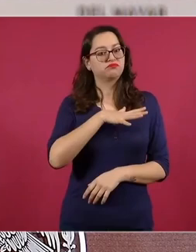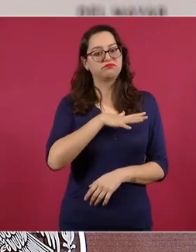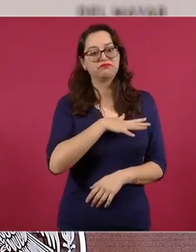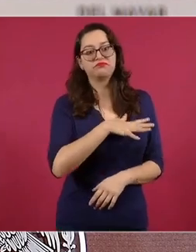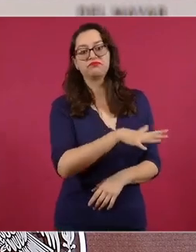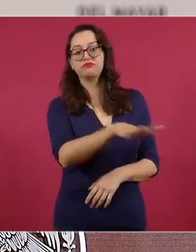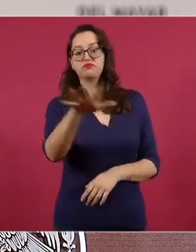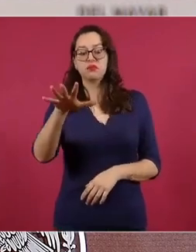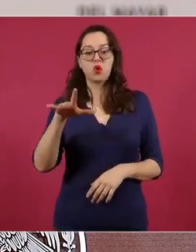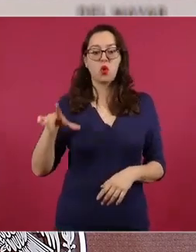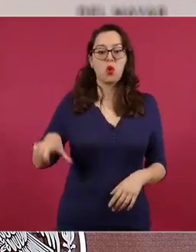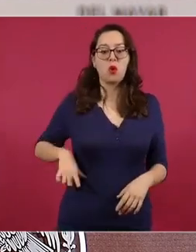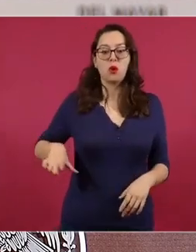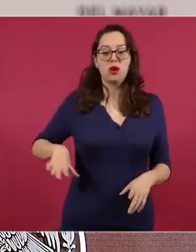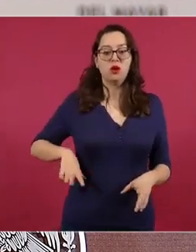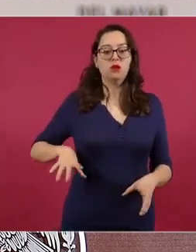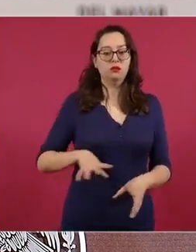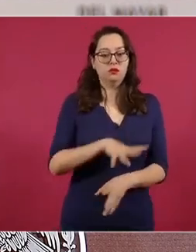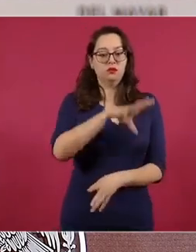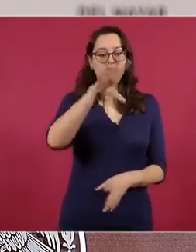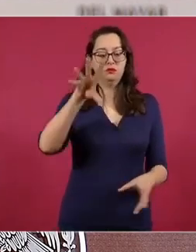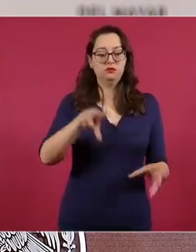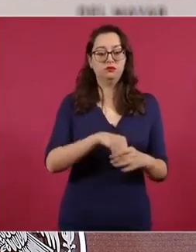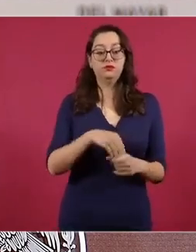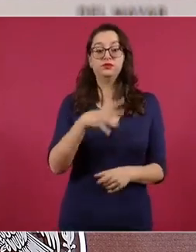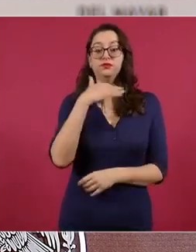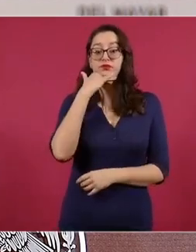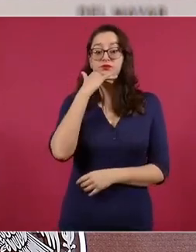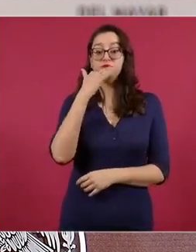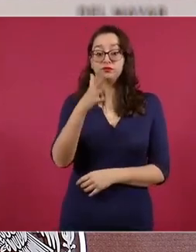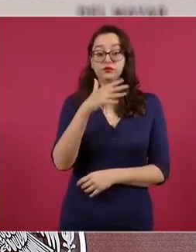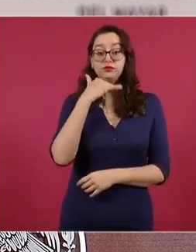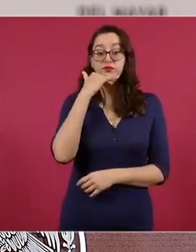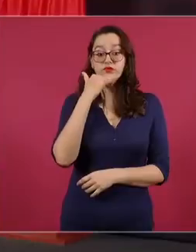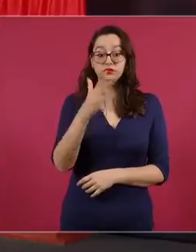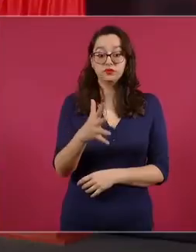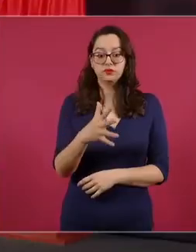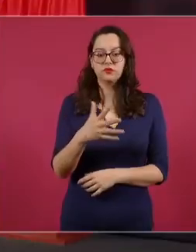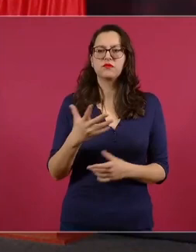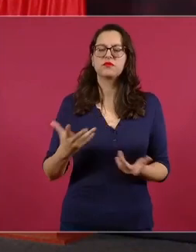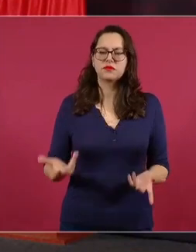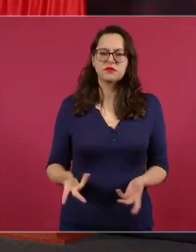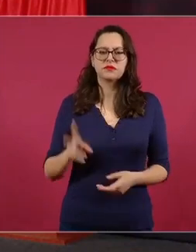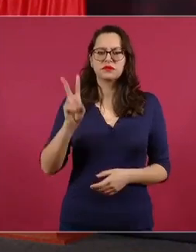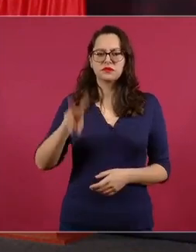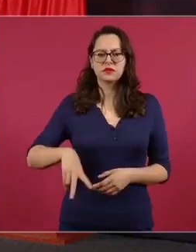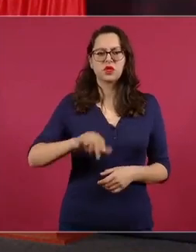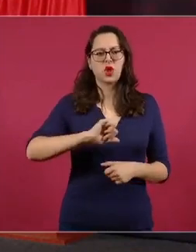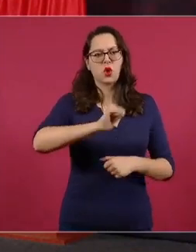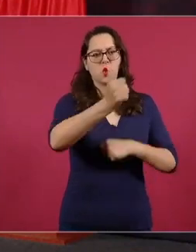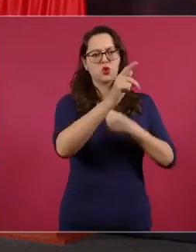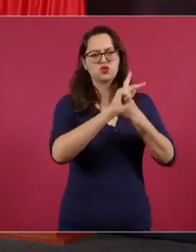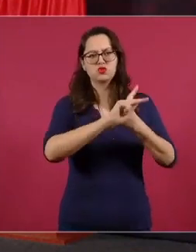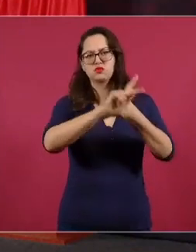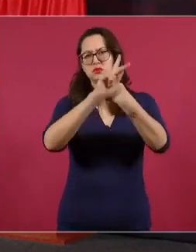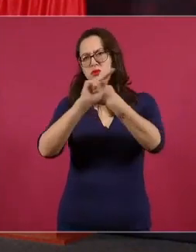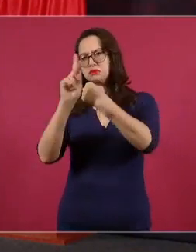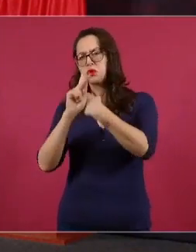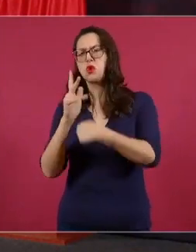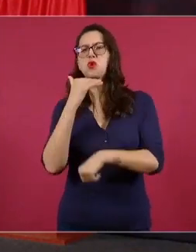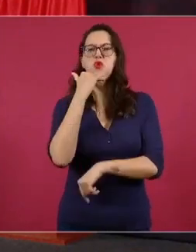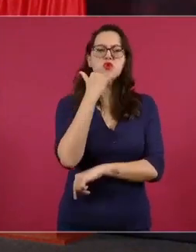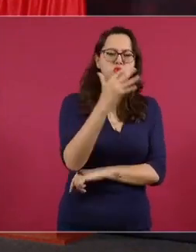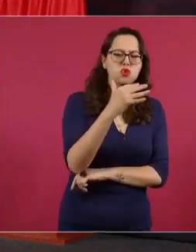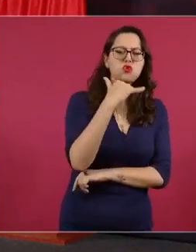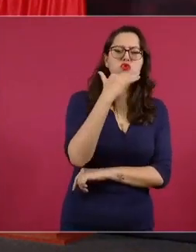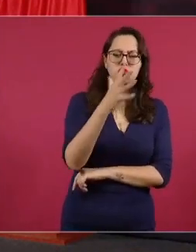país hay, pero aunque en todos los estados haya cierto grado de corrupción que sube, baja,